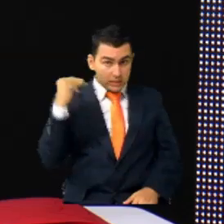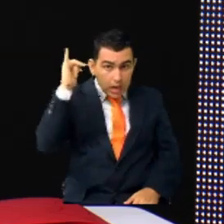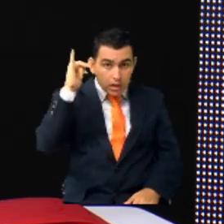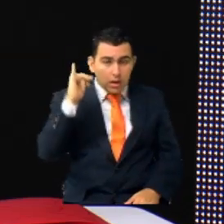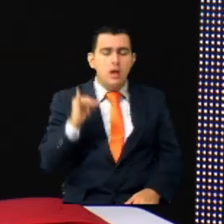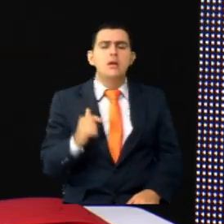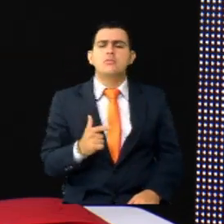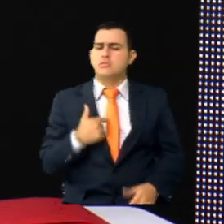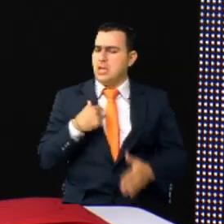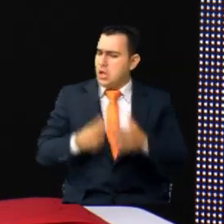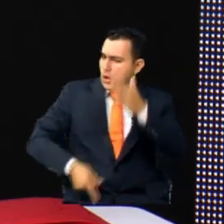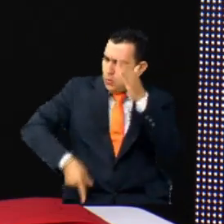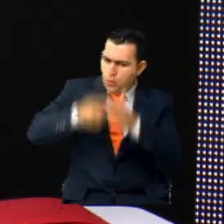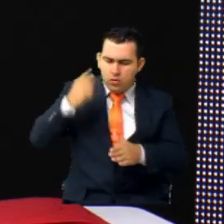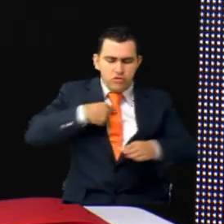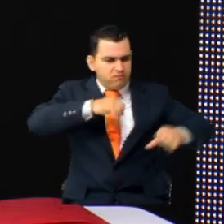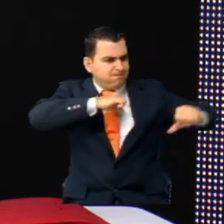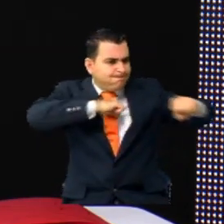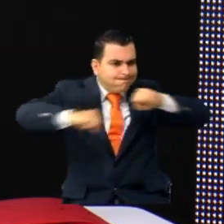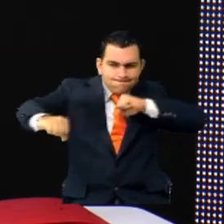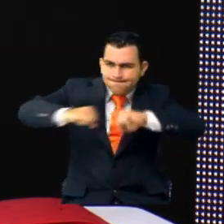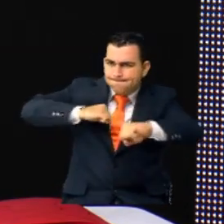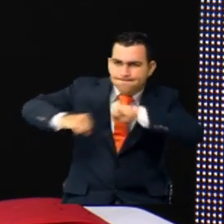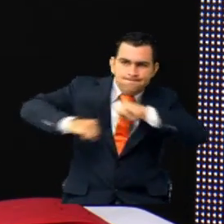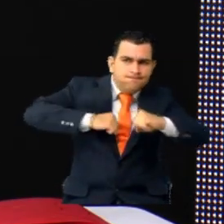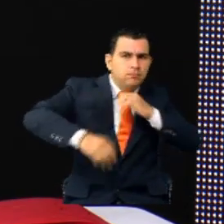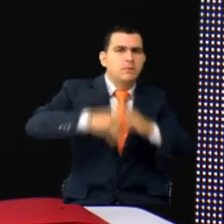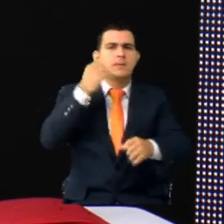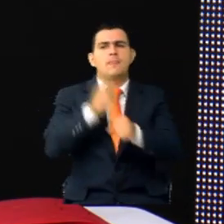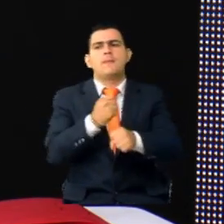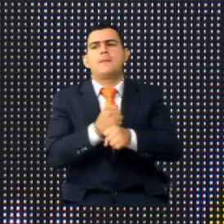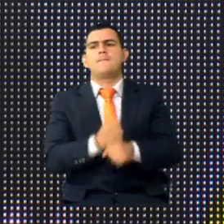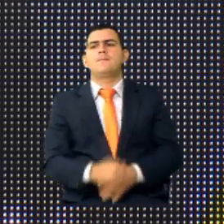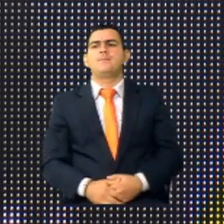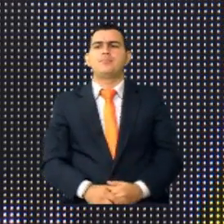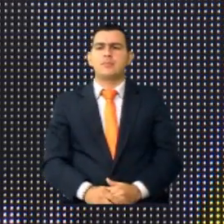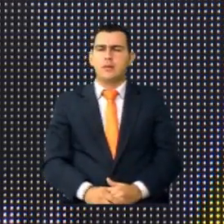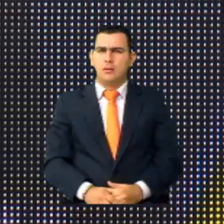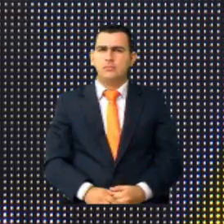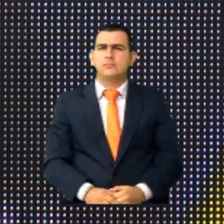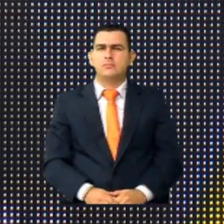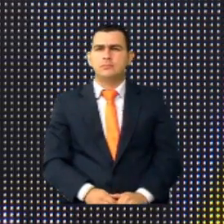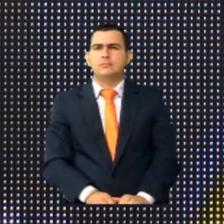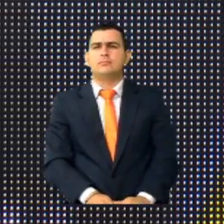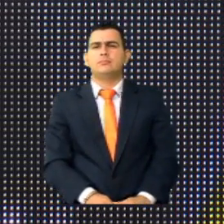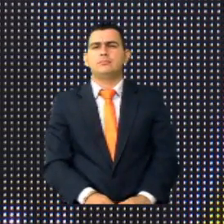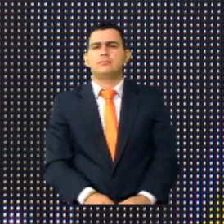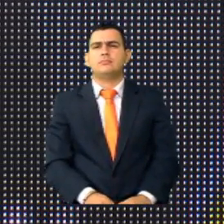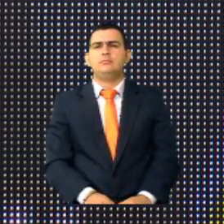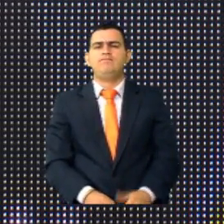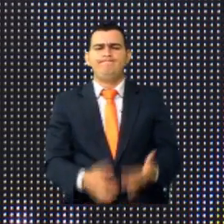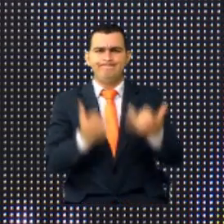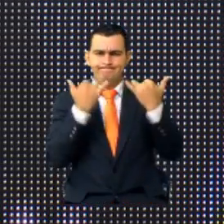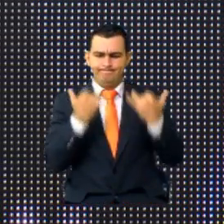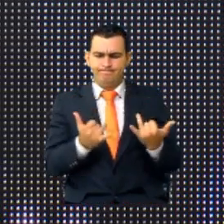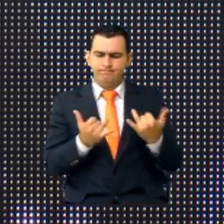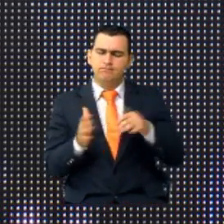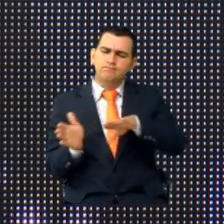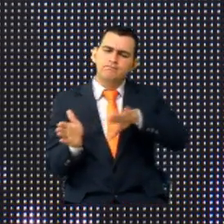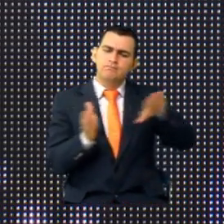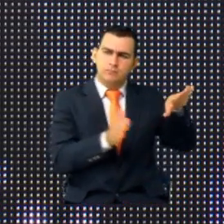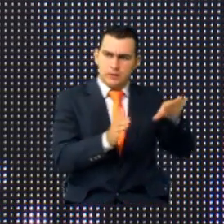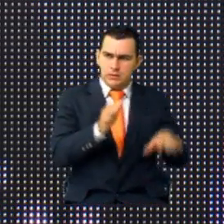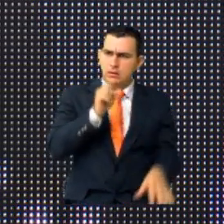electo, estaremos actuando de manera directa. Gracias, candidato. El turno de preguntar ahora es para el periodista Luis Alberto Delgado,